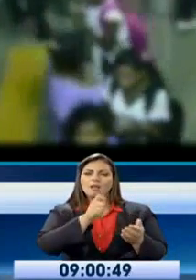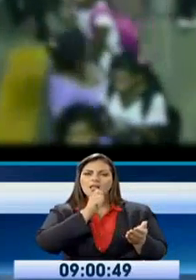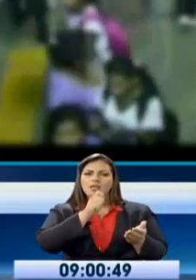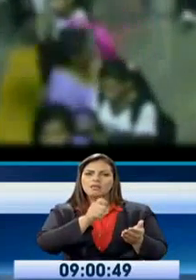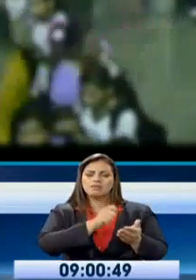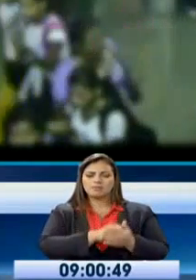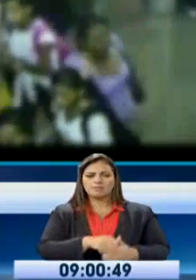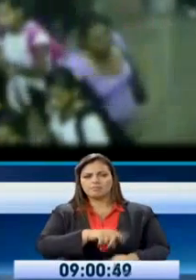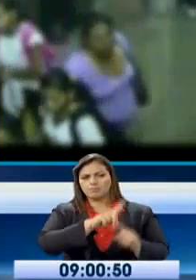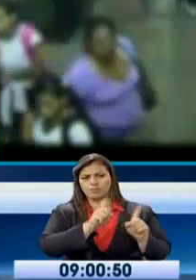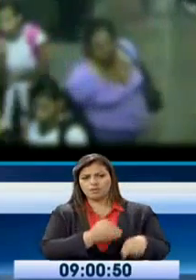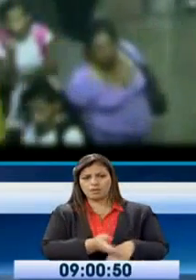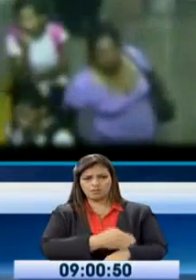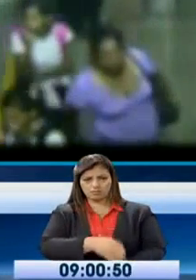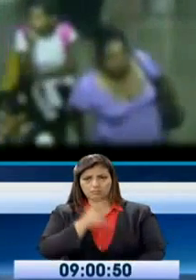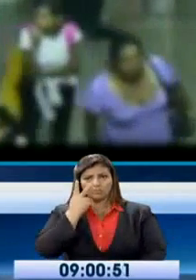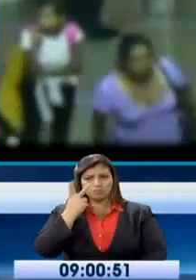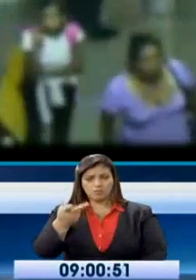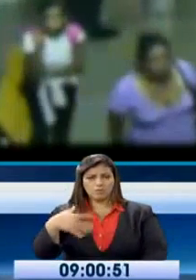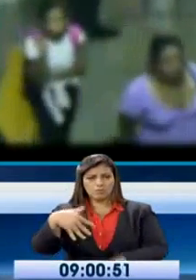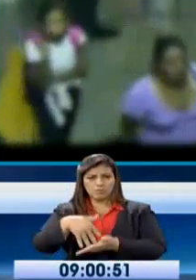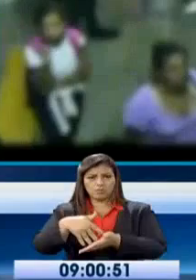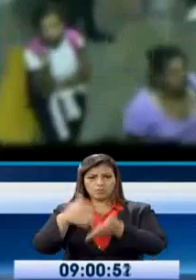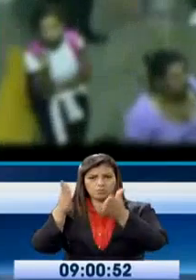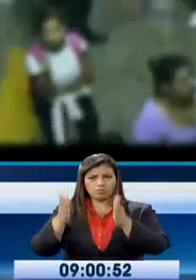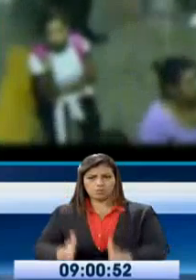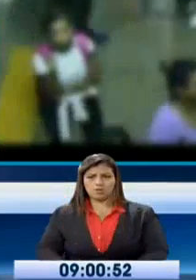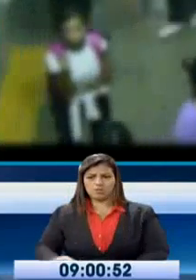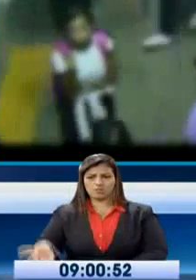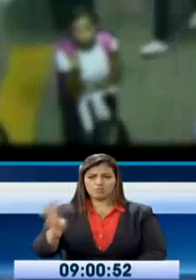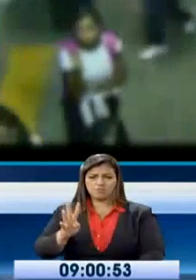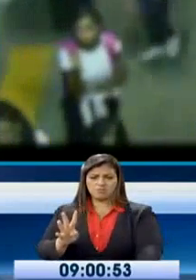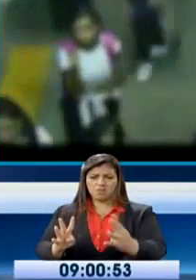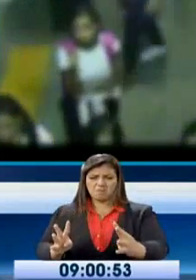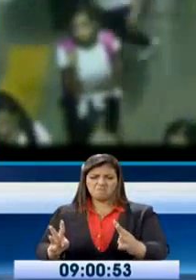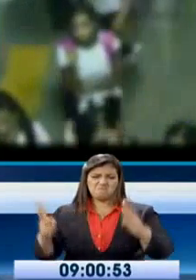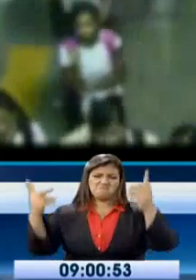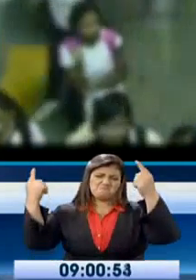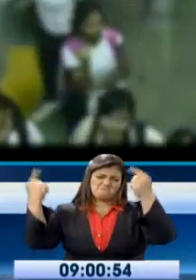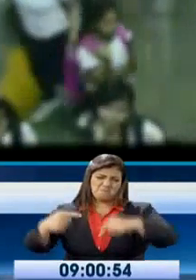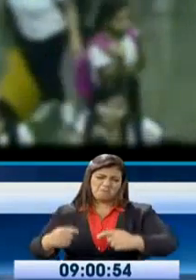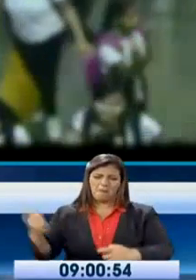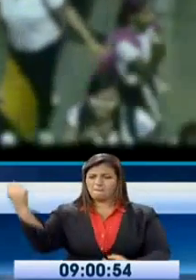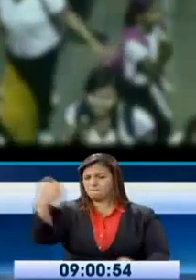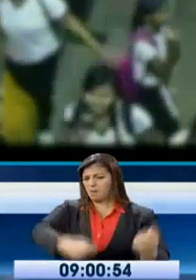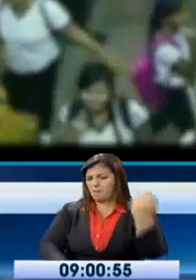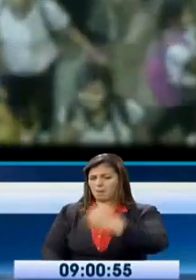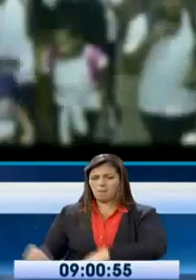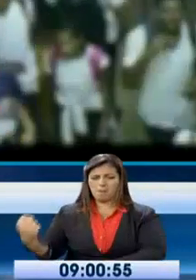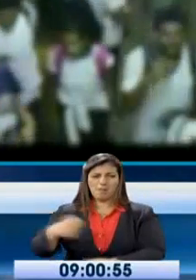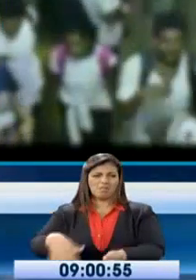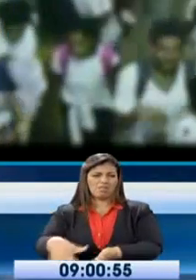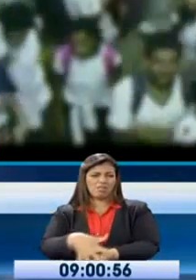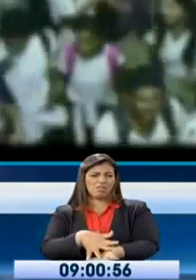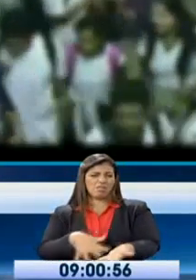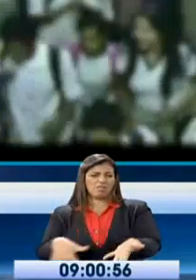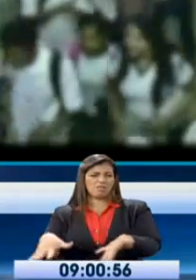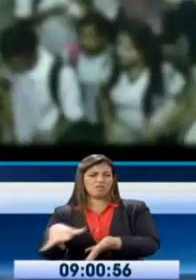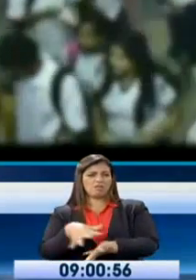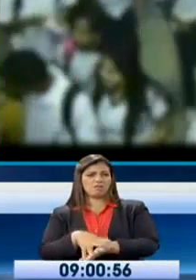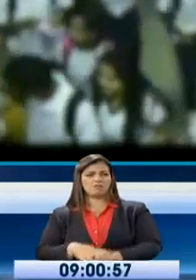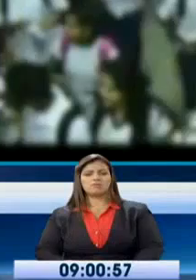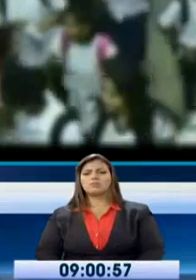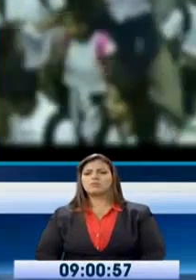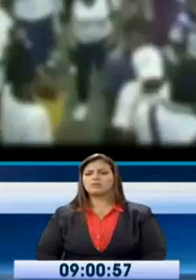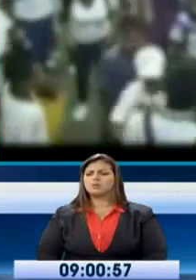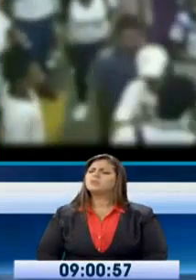estudiantes de secundaria se enfrentan entre sí a estos grupos? Sí, en ocasiones, en la televisión. ¿Qué hacen ellos? Bueno, pues no sé,